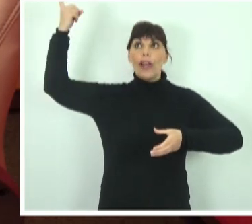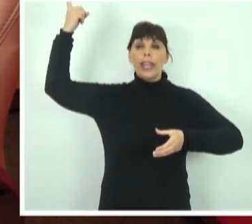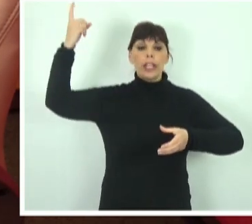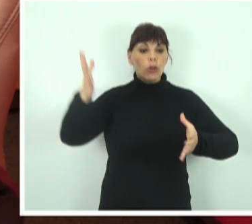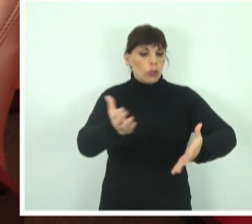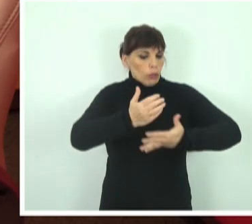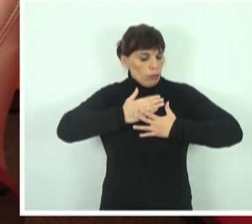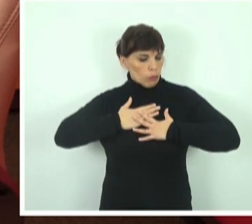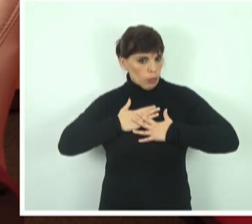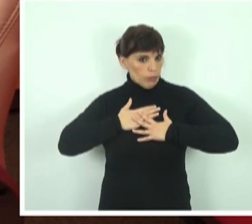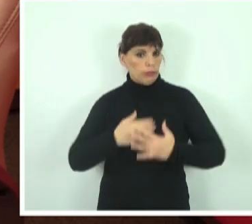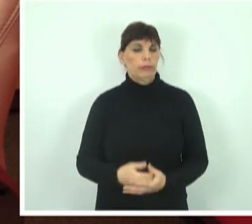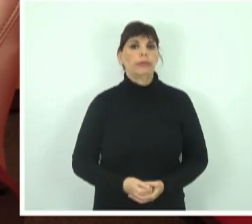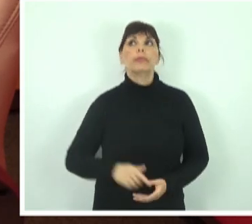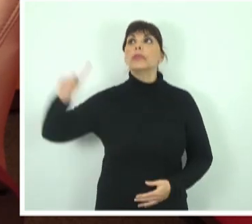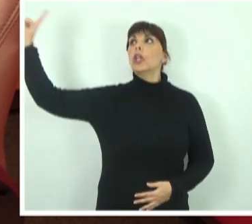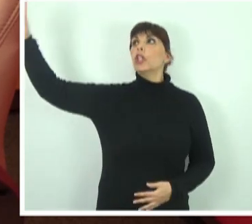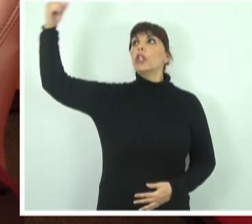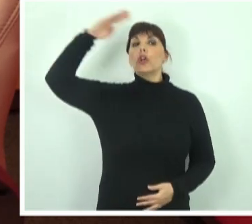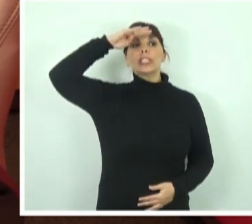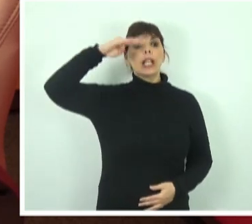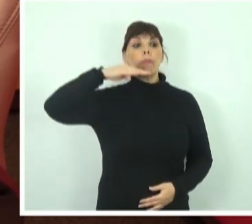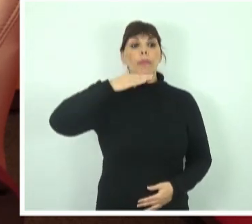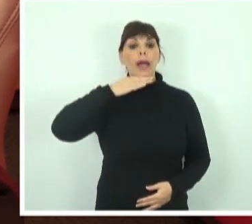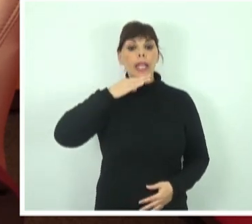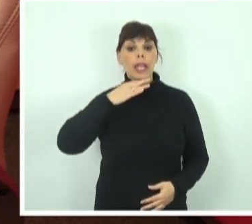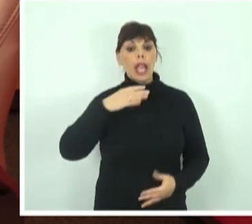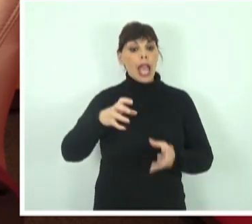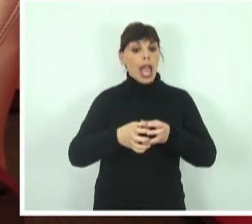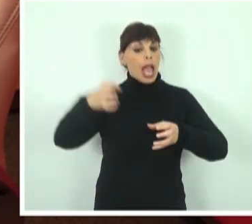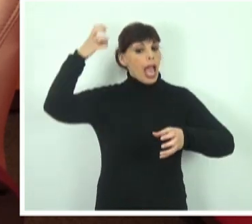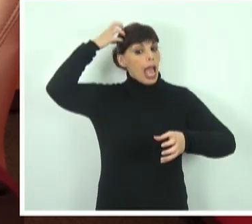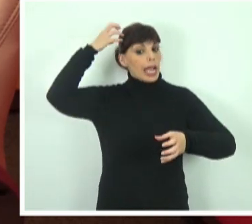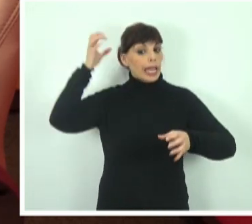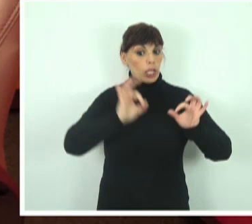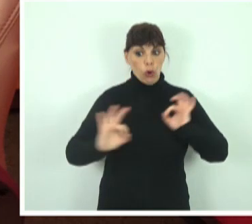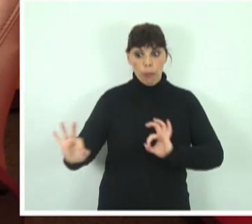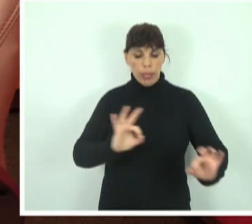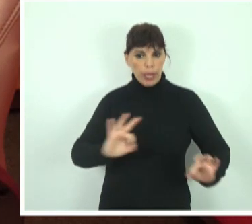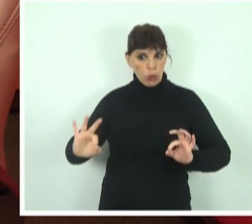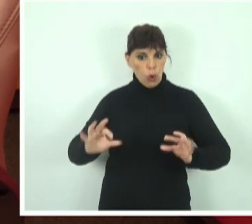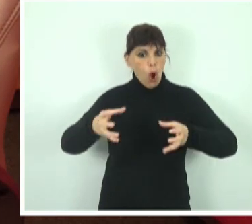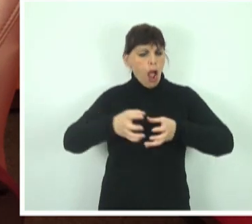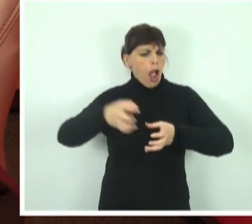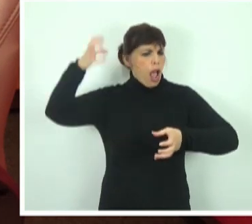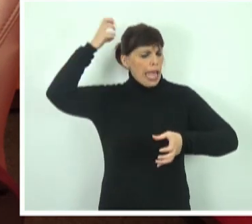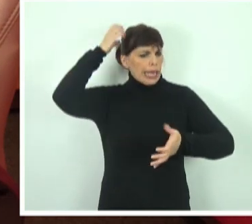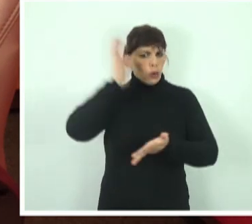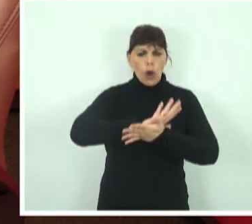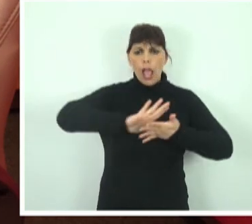Dios el Padre, cuando Él preparó el reino, ese eterno,